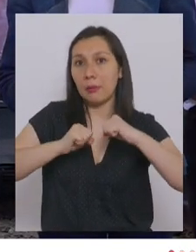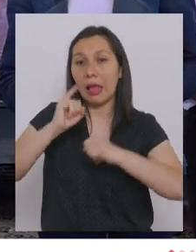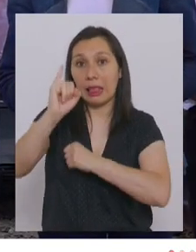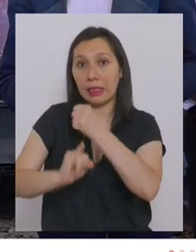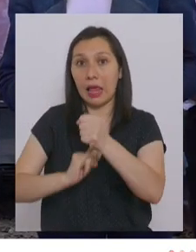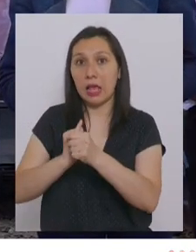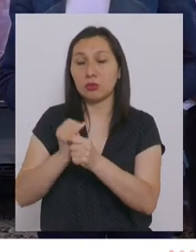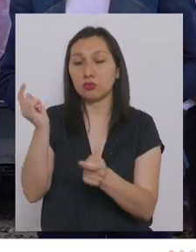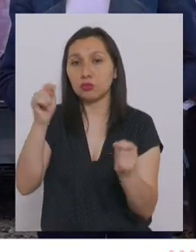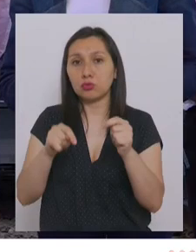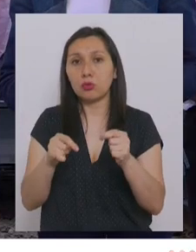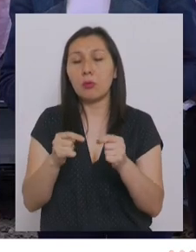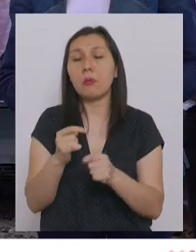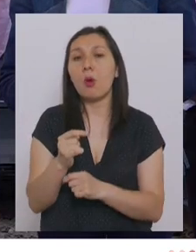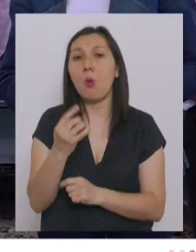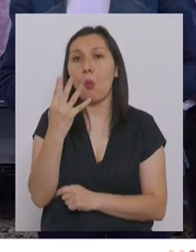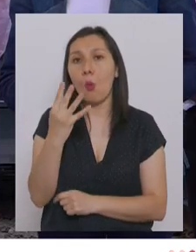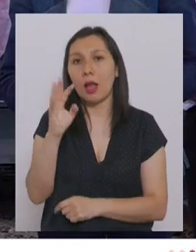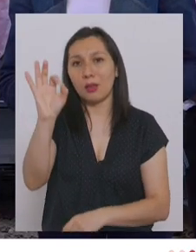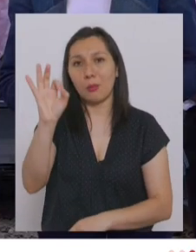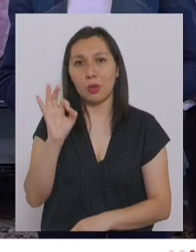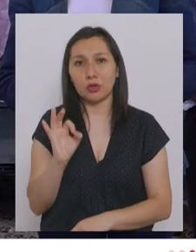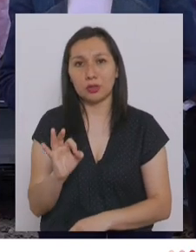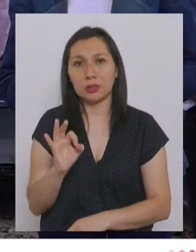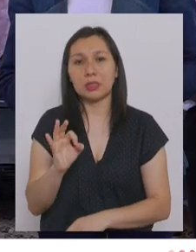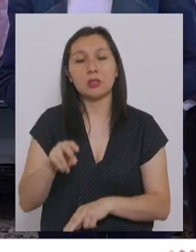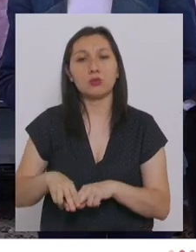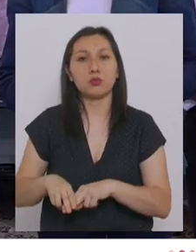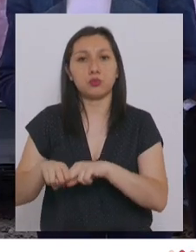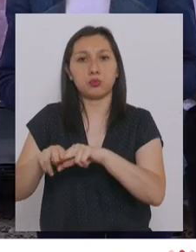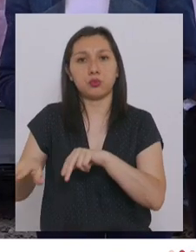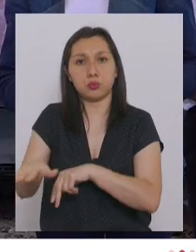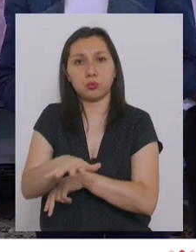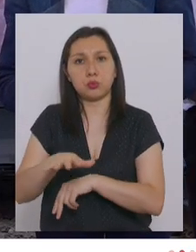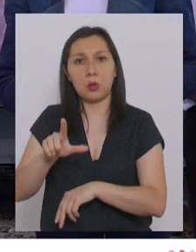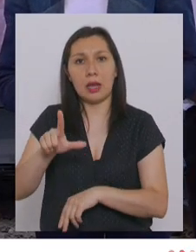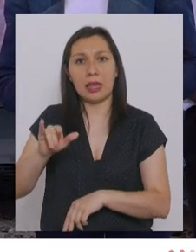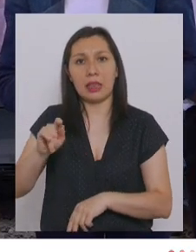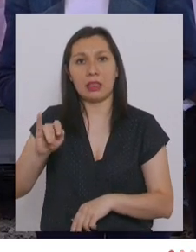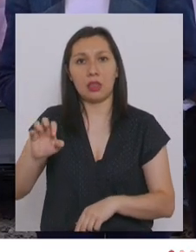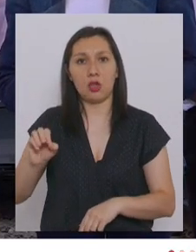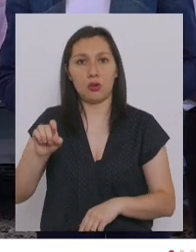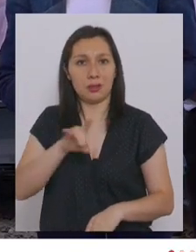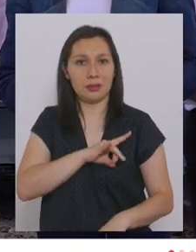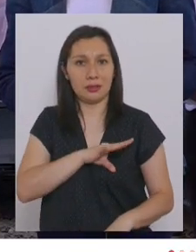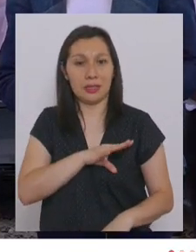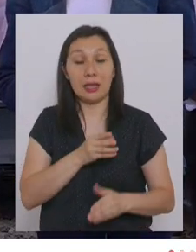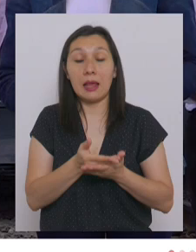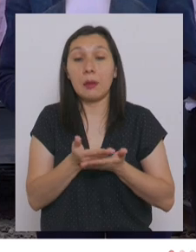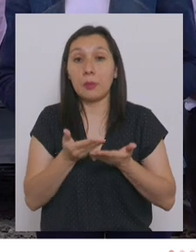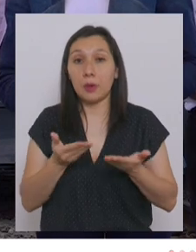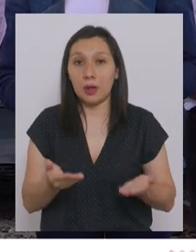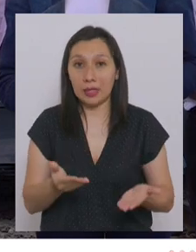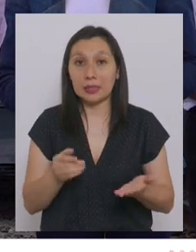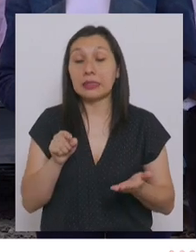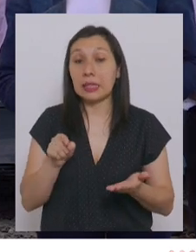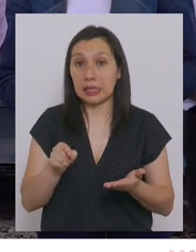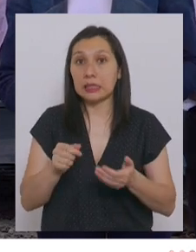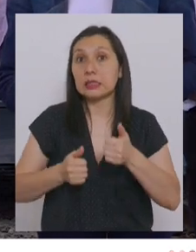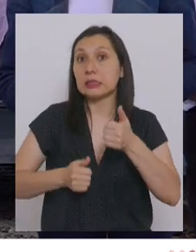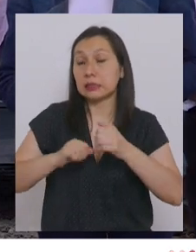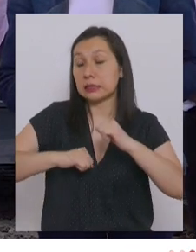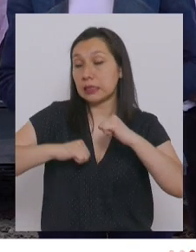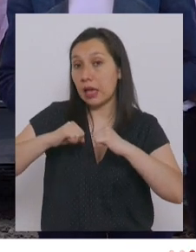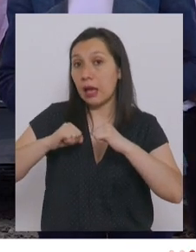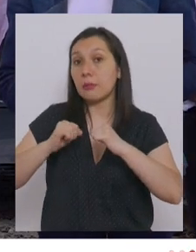internacional por el 4% de las reservas de litio de nuestro país. Y por lo tanto, esa licitación en